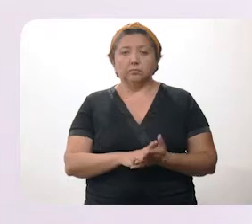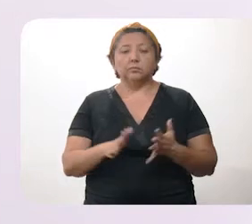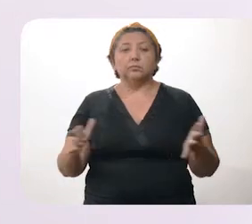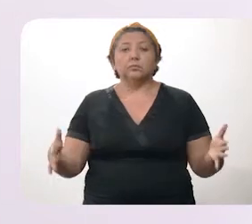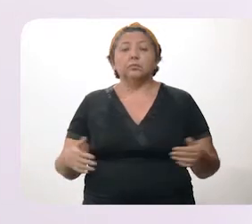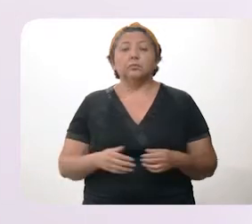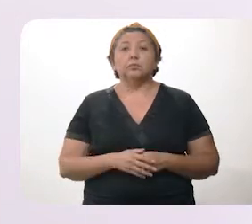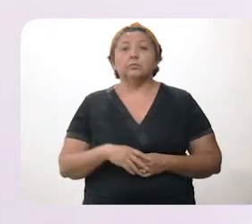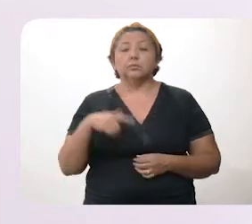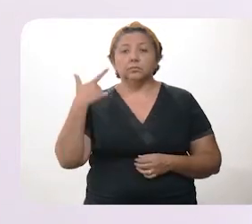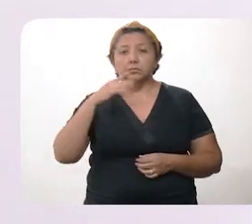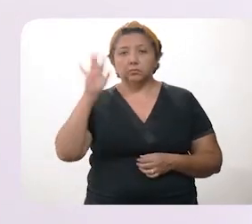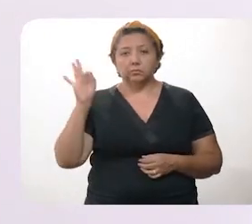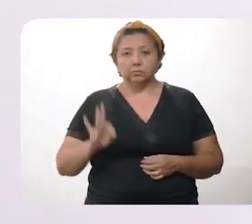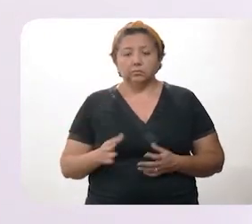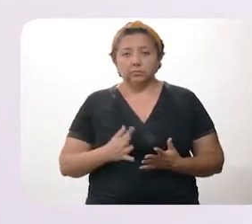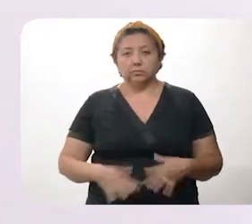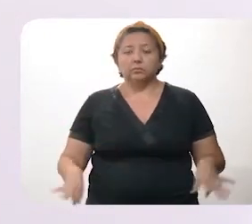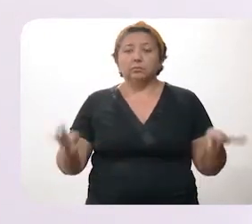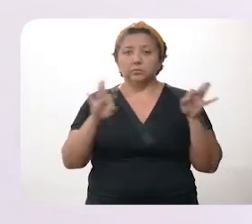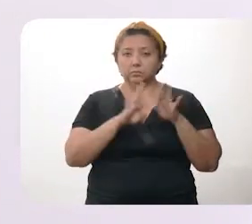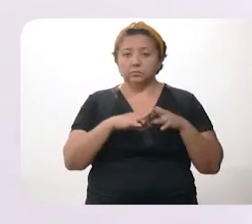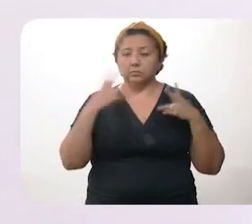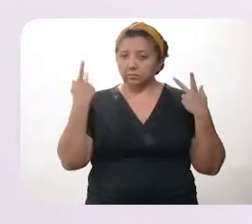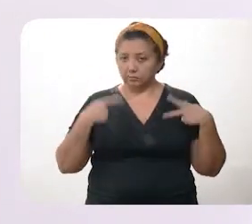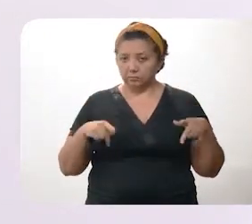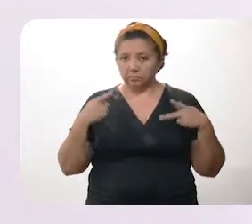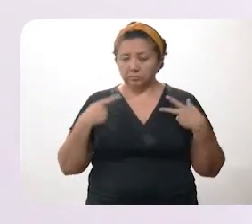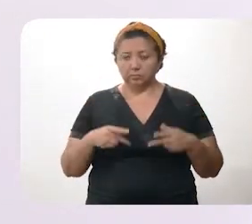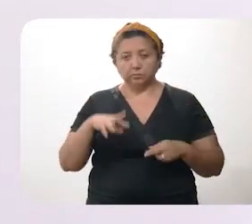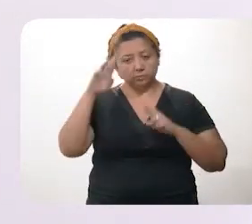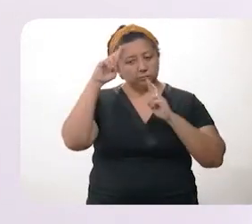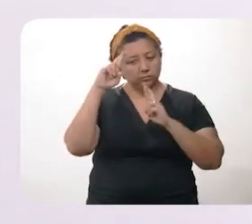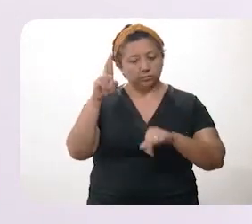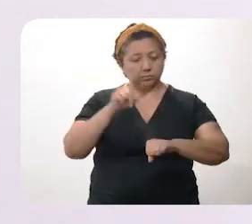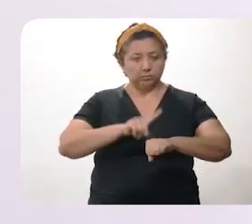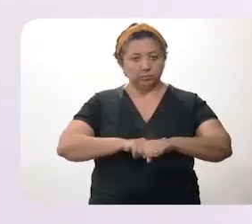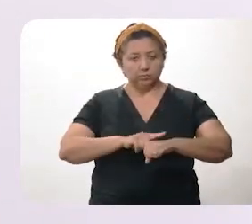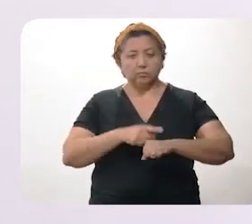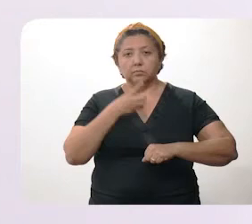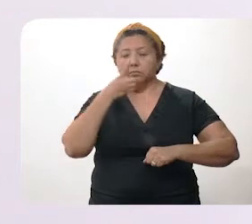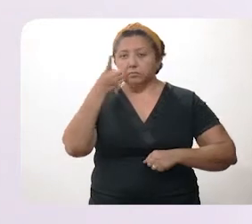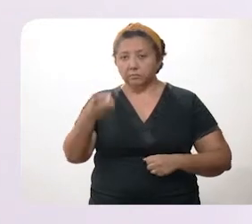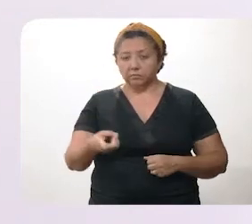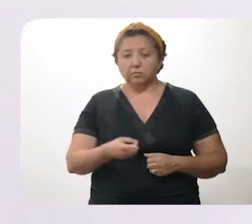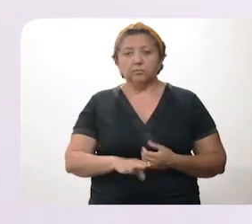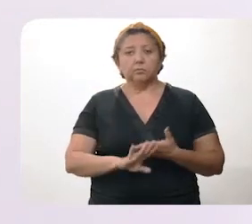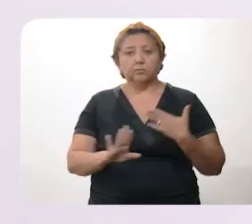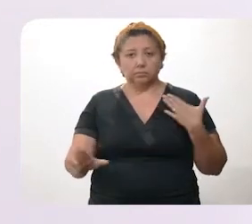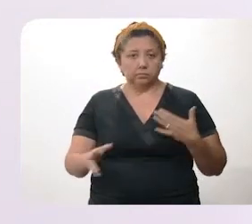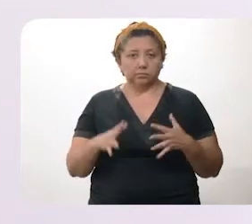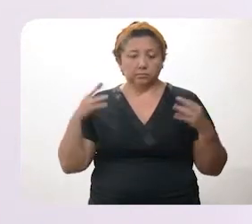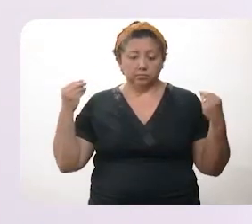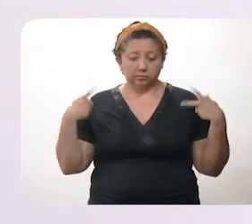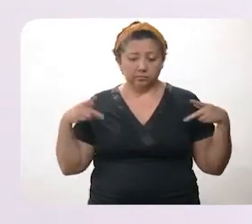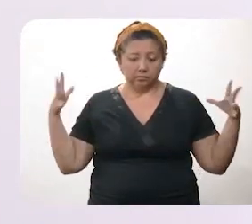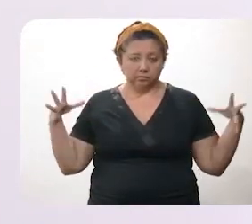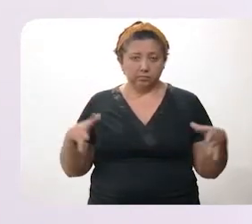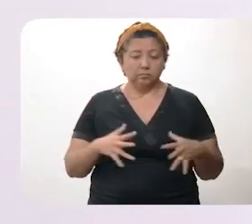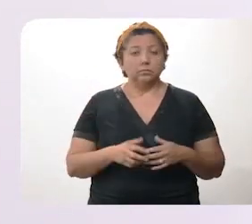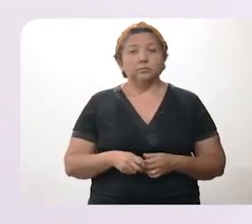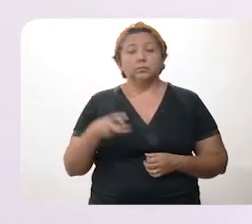avance del 7%. Es muy importante que las personas respeten el horario que se les designe y eviten así las